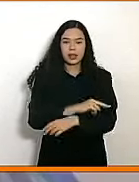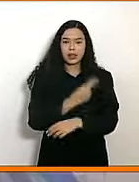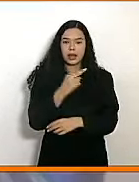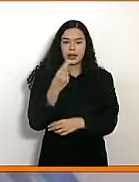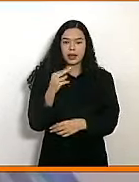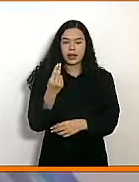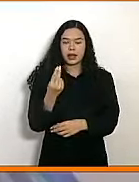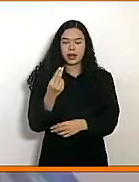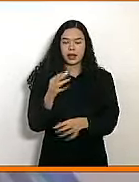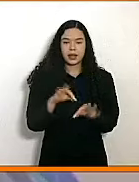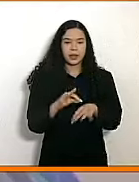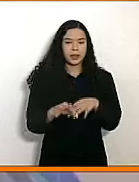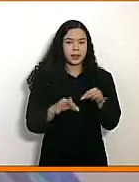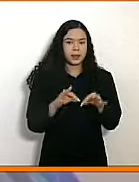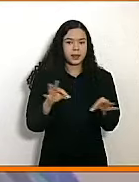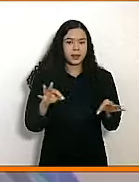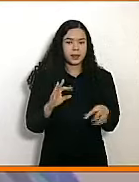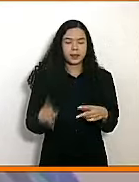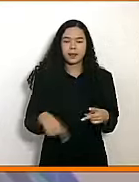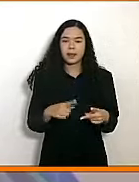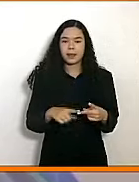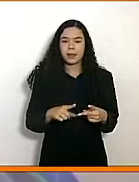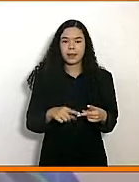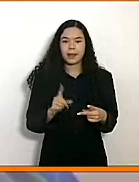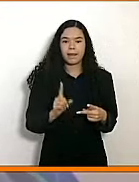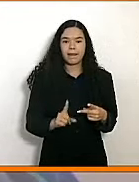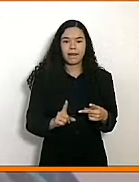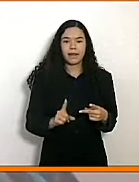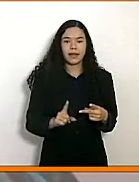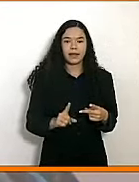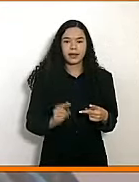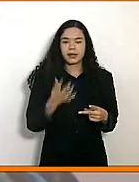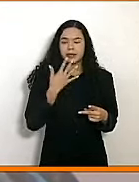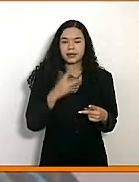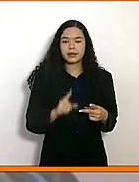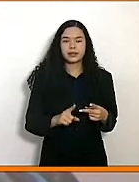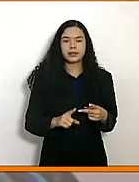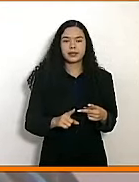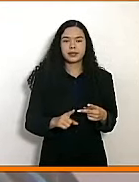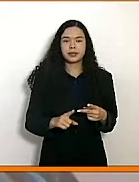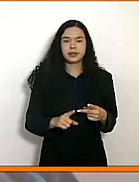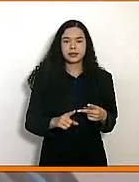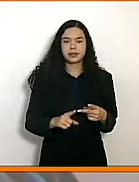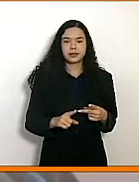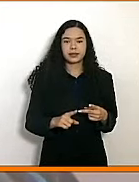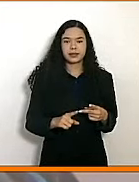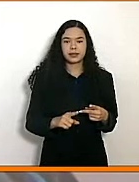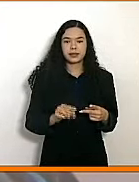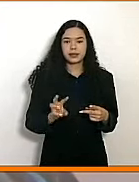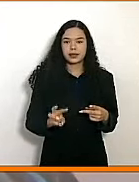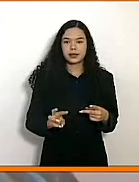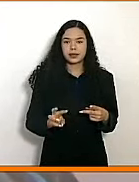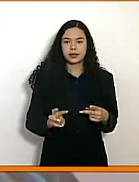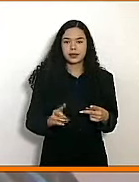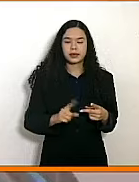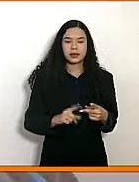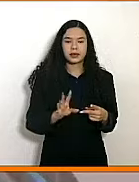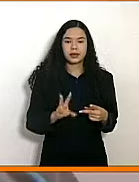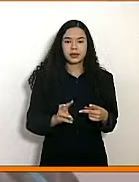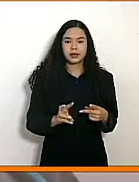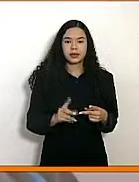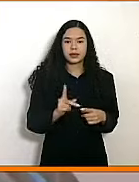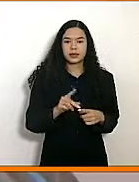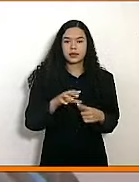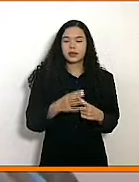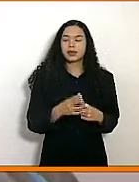número ganador, su primer dígito. 1, segundo dígito, suerte. Porque este es el 6, número favorecido